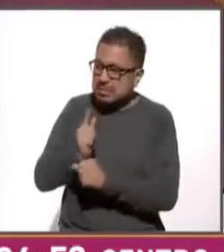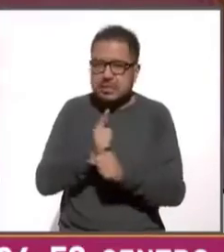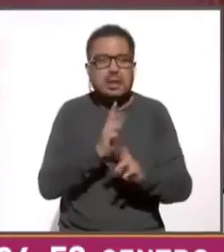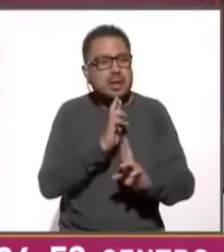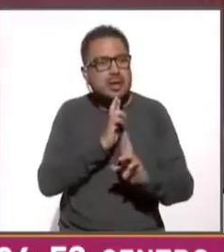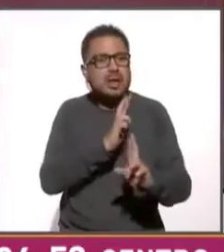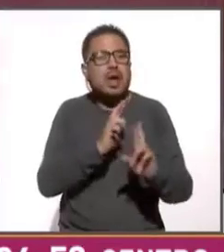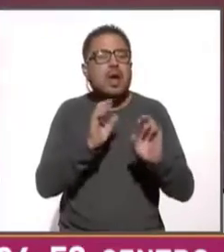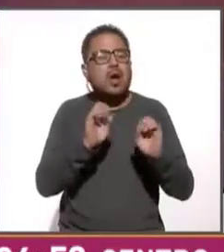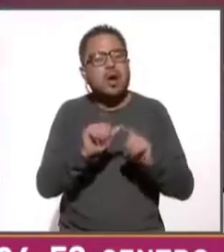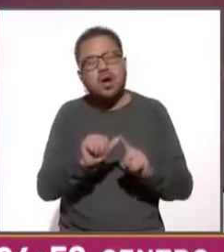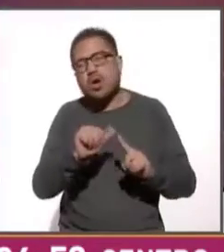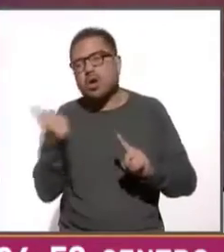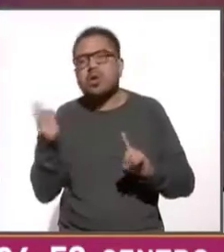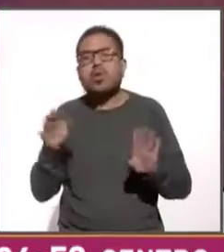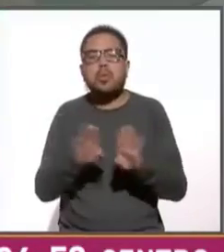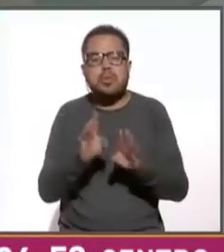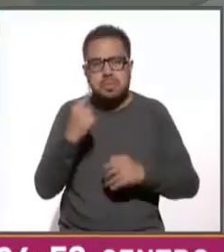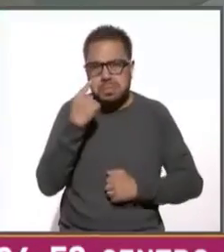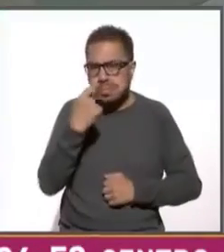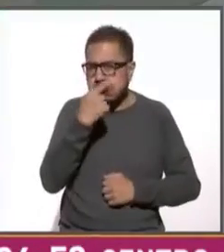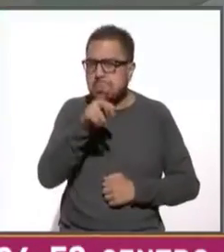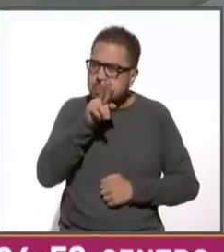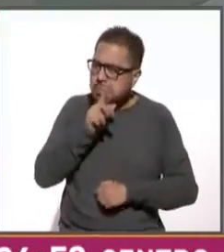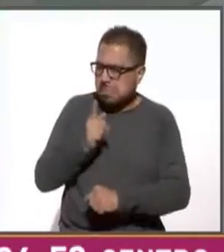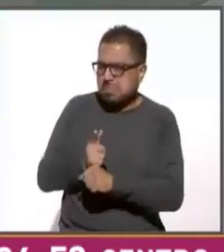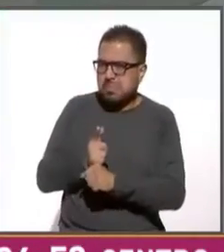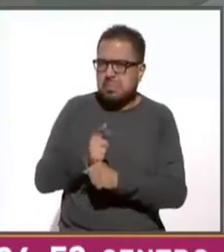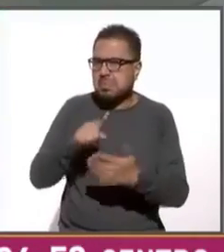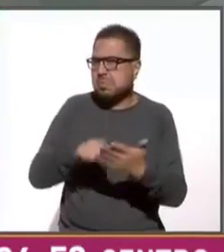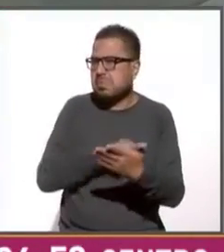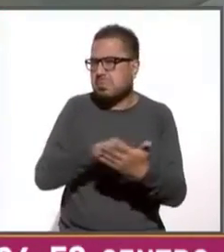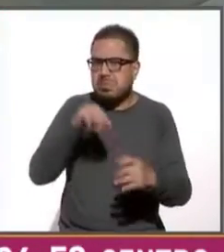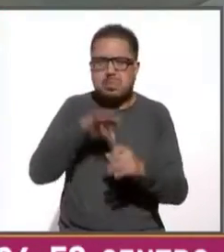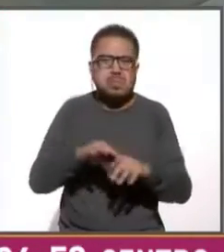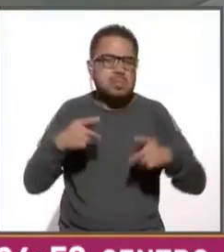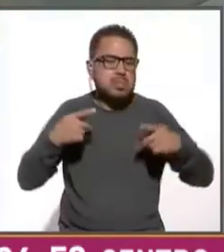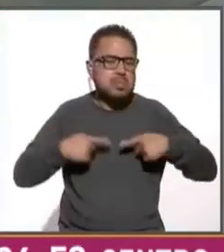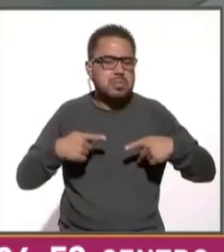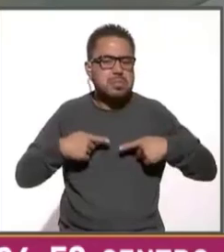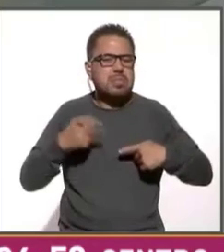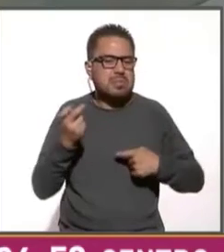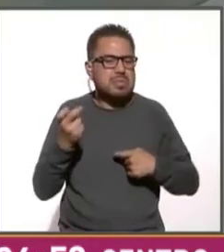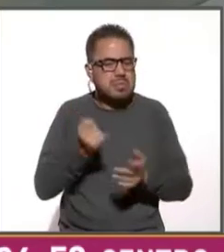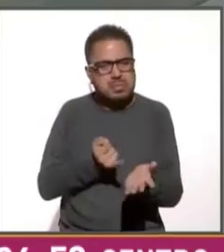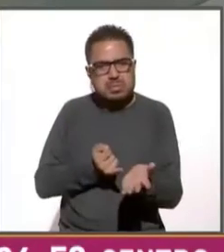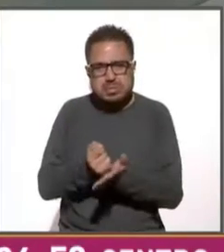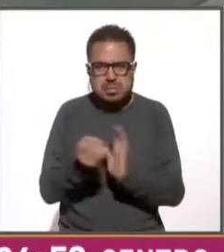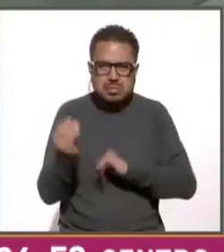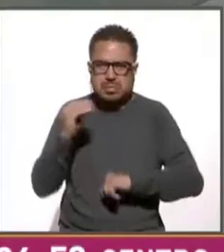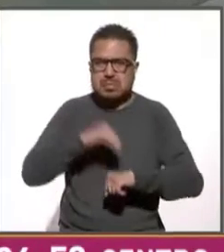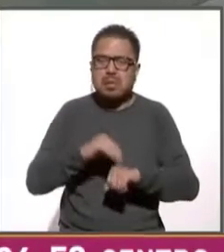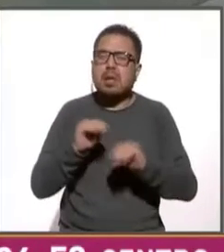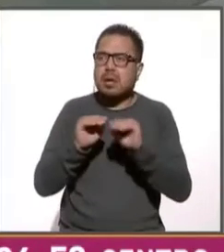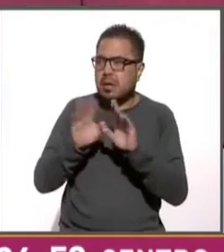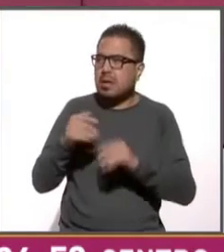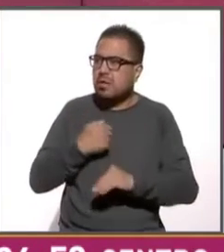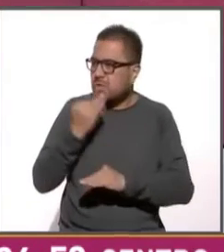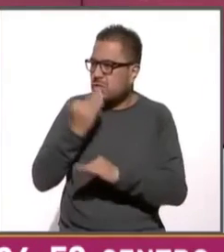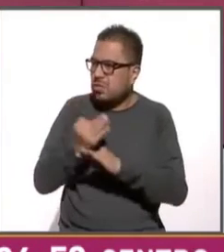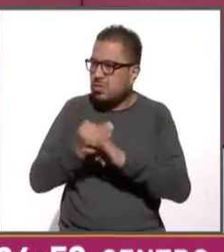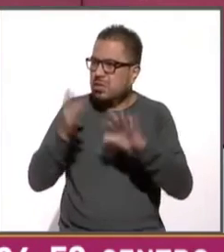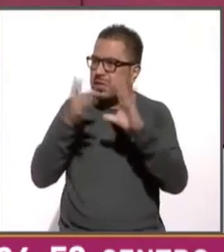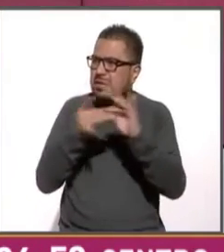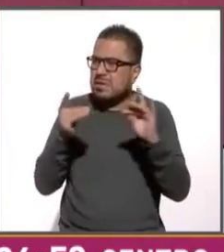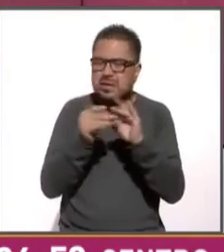resultados, otras, ¿cómo viste? ¿Cómo se comportó el electorado sobre todo, que es el que decidió? Claro, mira, te diría que hubo